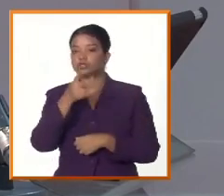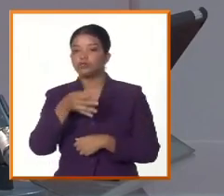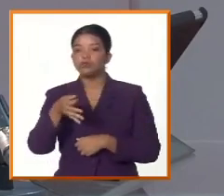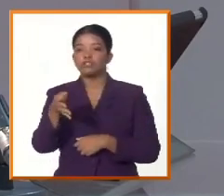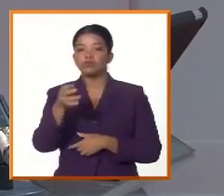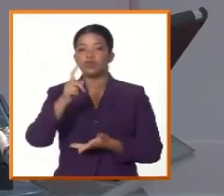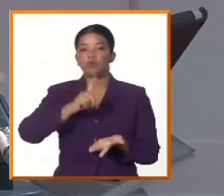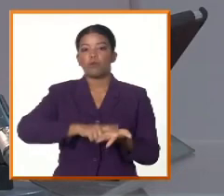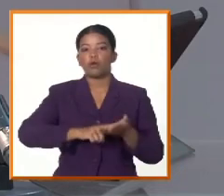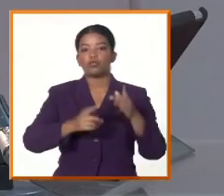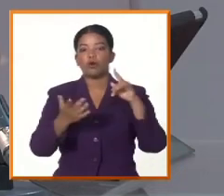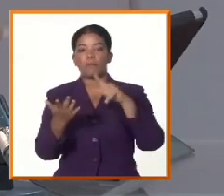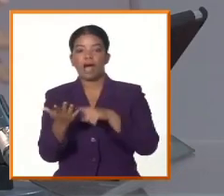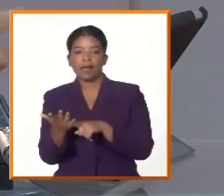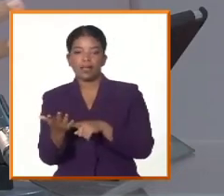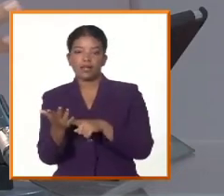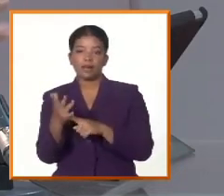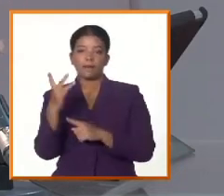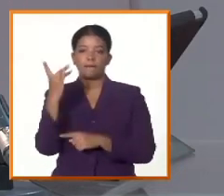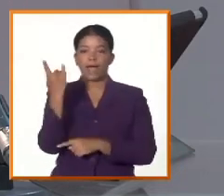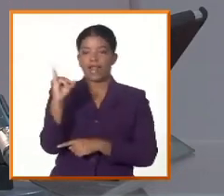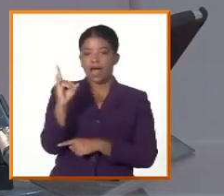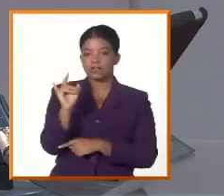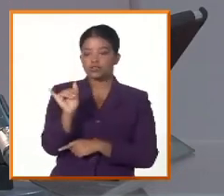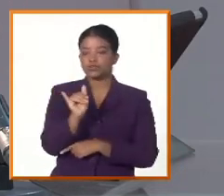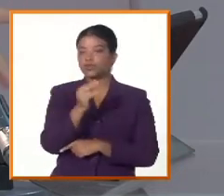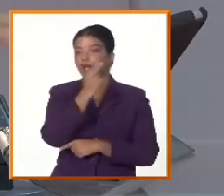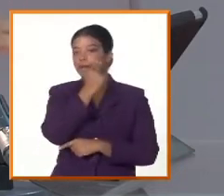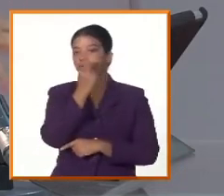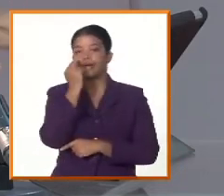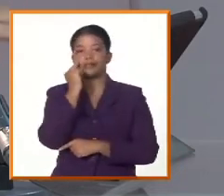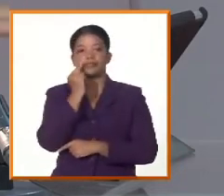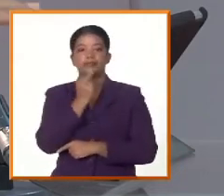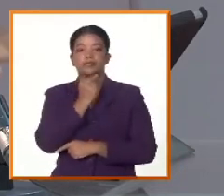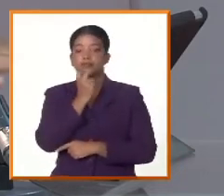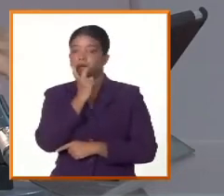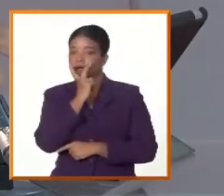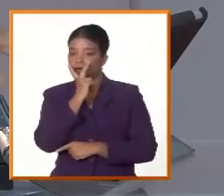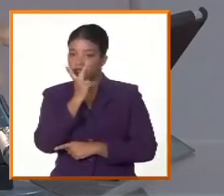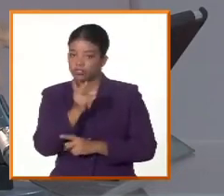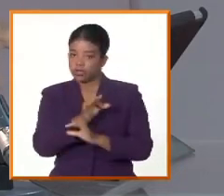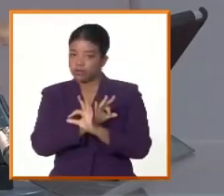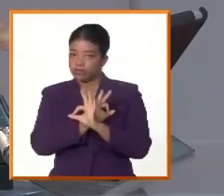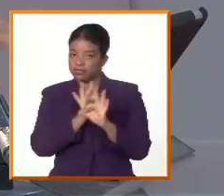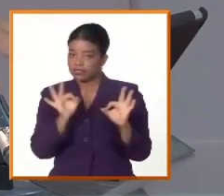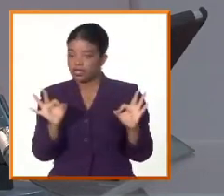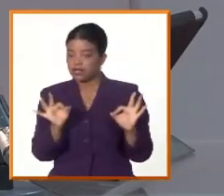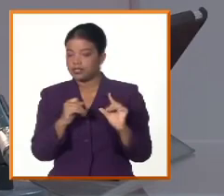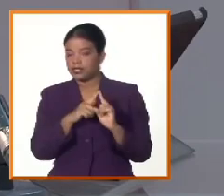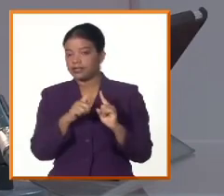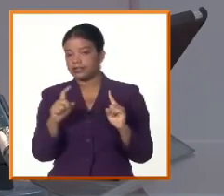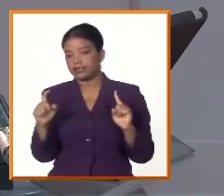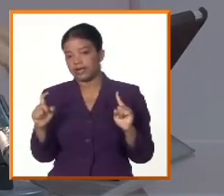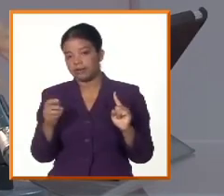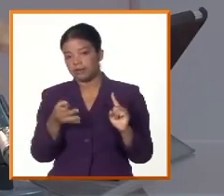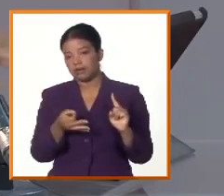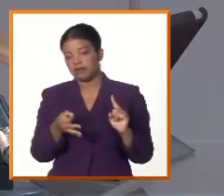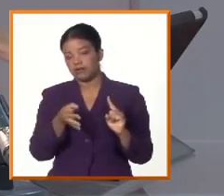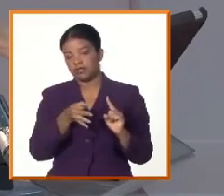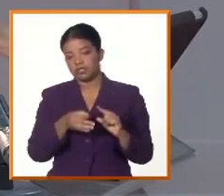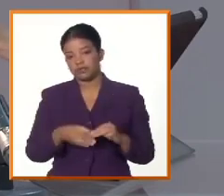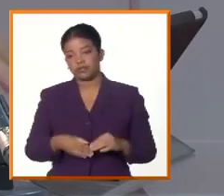palacios y se hizo una evaluación correcta sobre esta misma temática en cada uno de estos casos